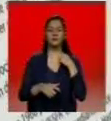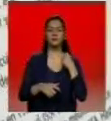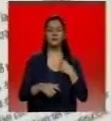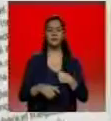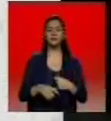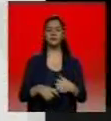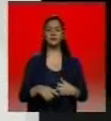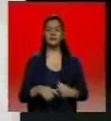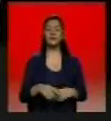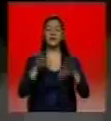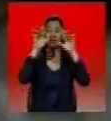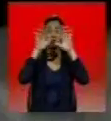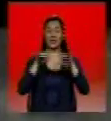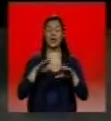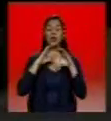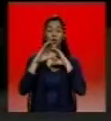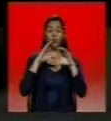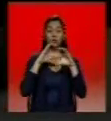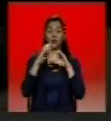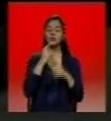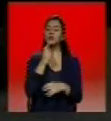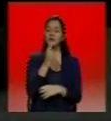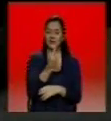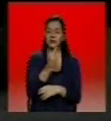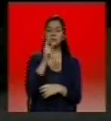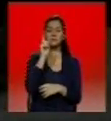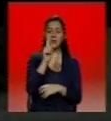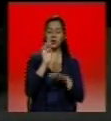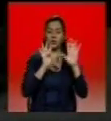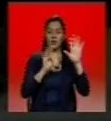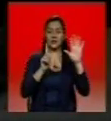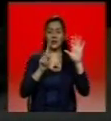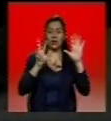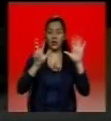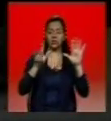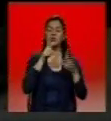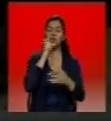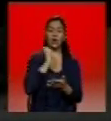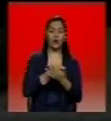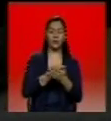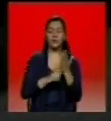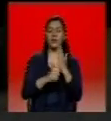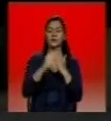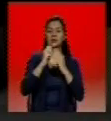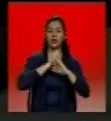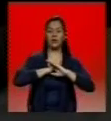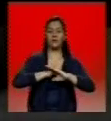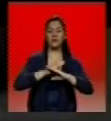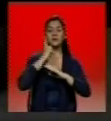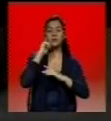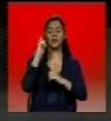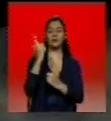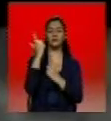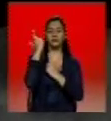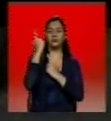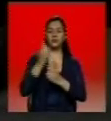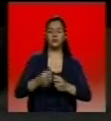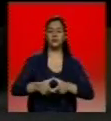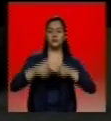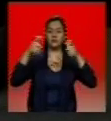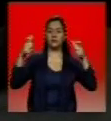SECOM relata que estos predios en 1968 fueron adquiridos por el Ministerio de Defensa para construir un fuerte militar, pero